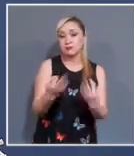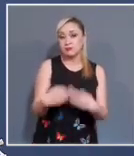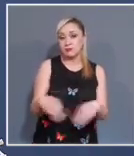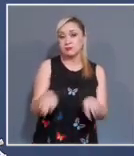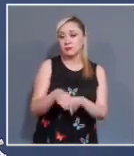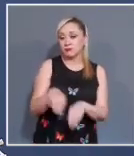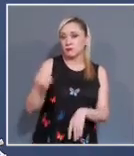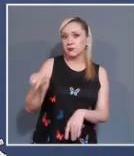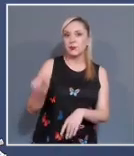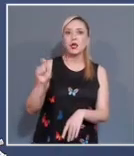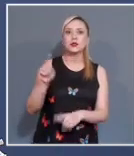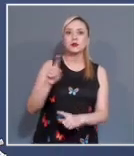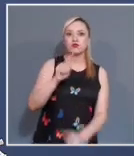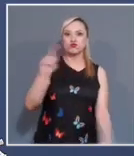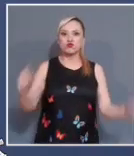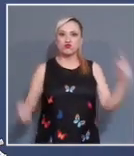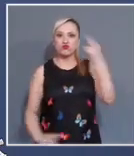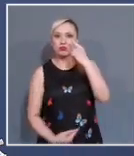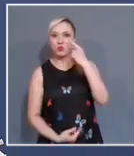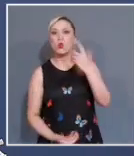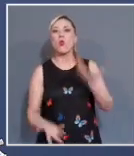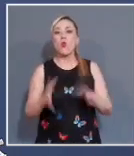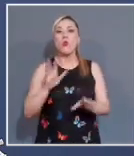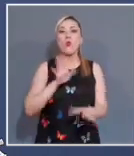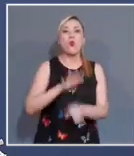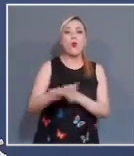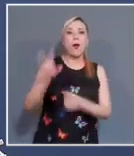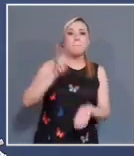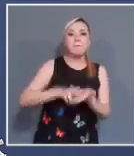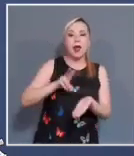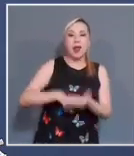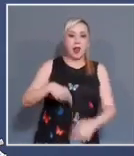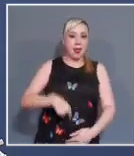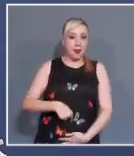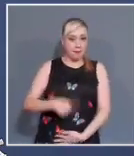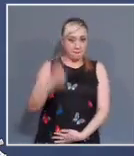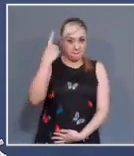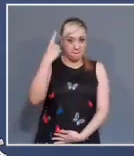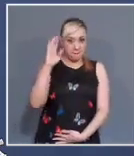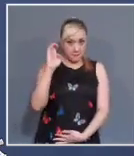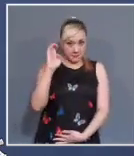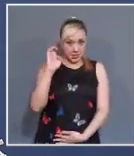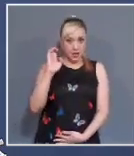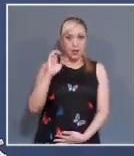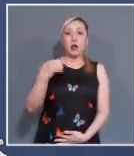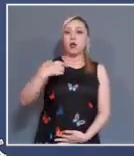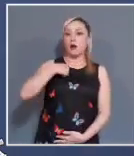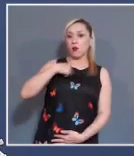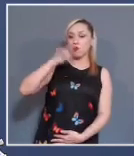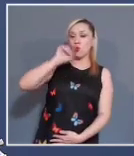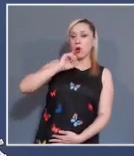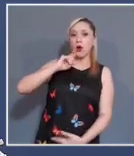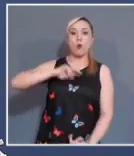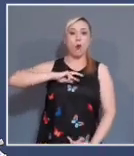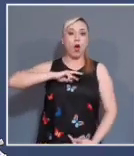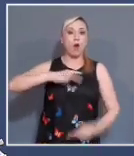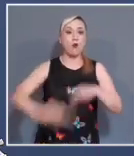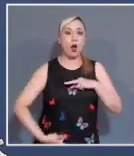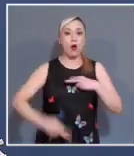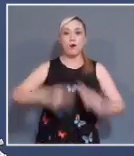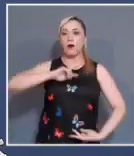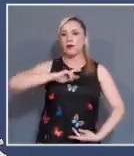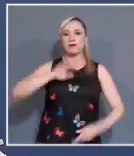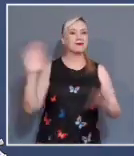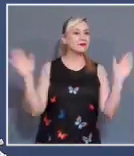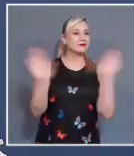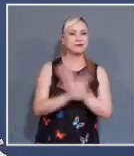todo lo contrario. No hay jerarquía de protección de derechos. Lo que se trata es de